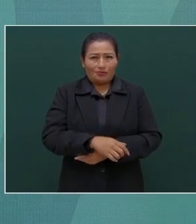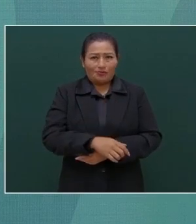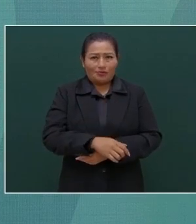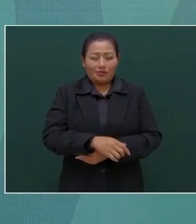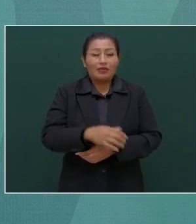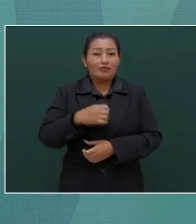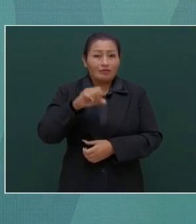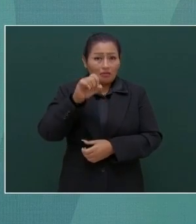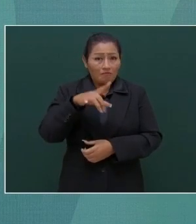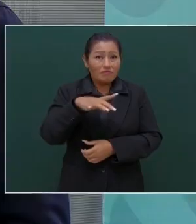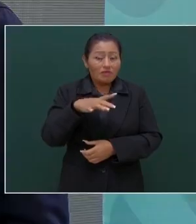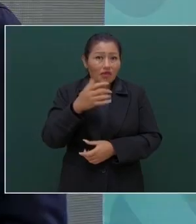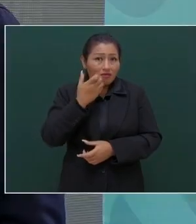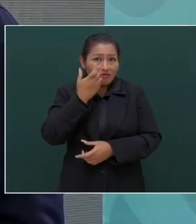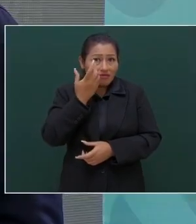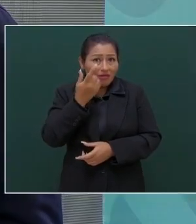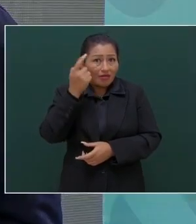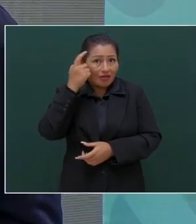fabrican